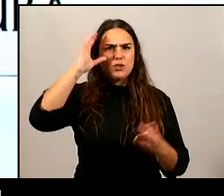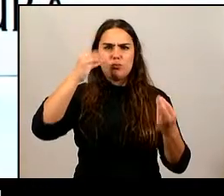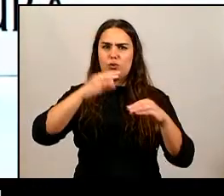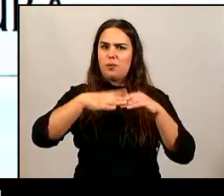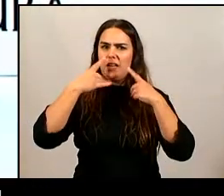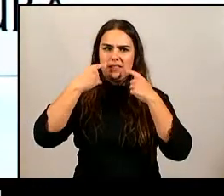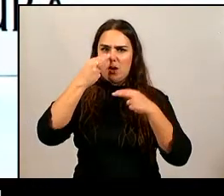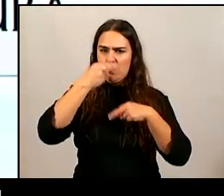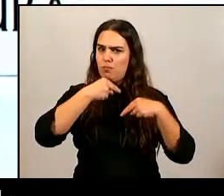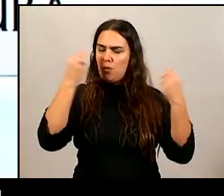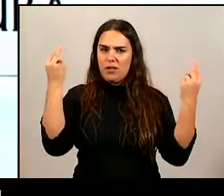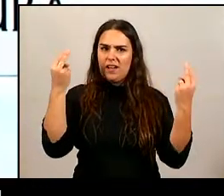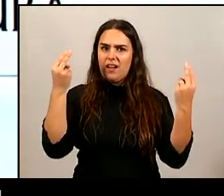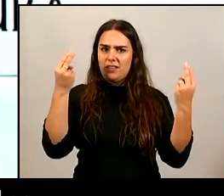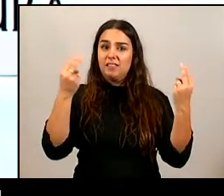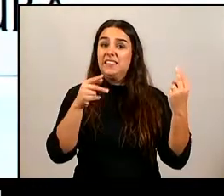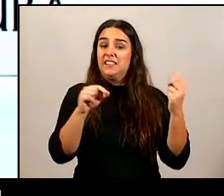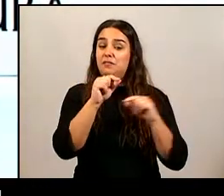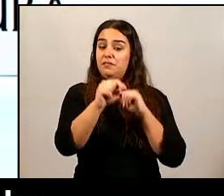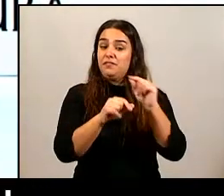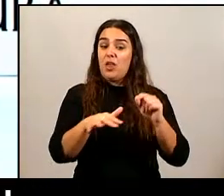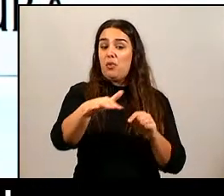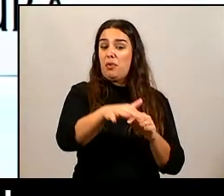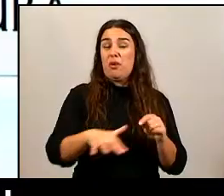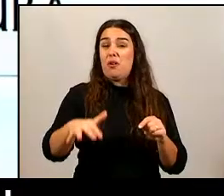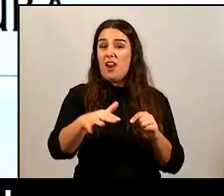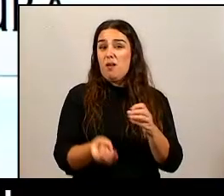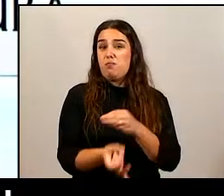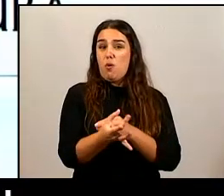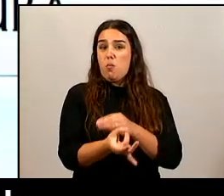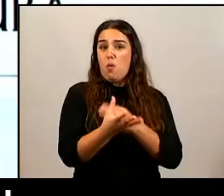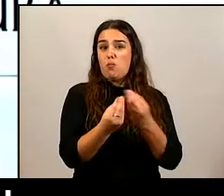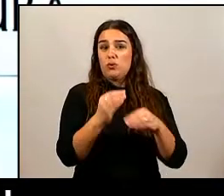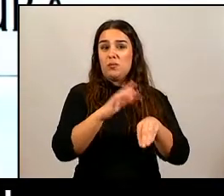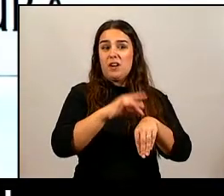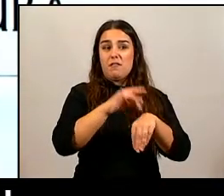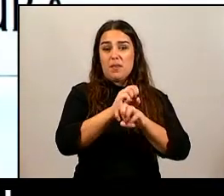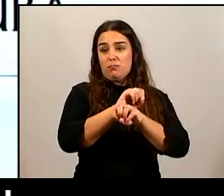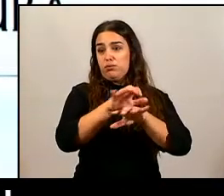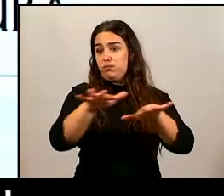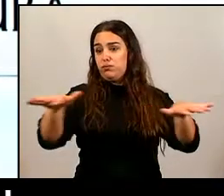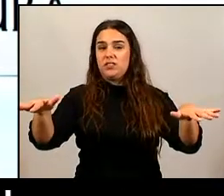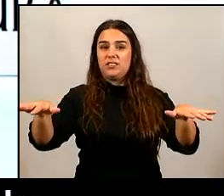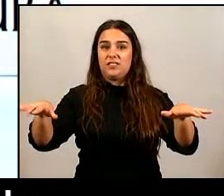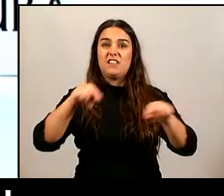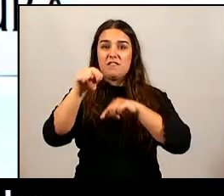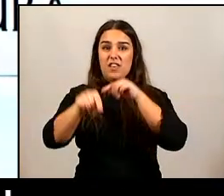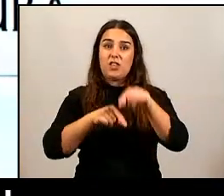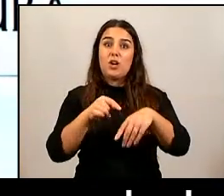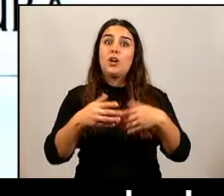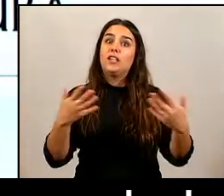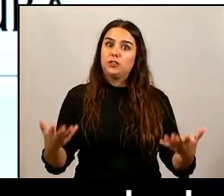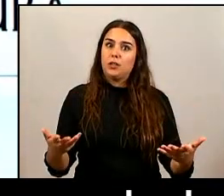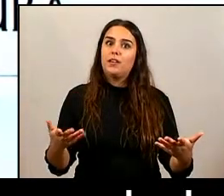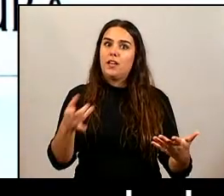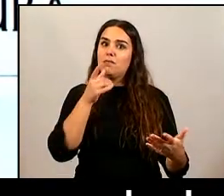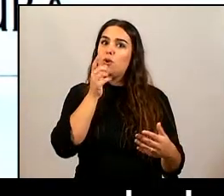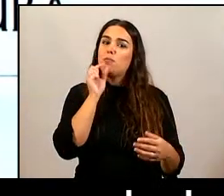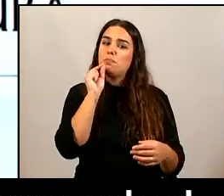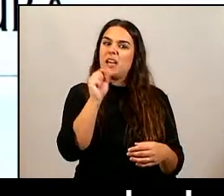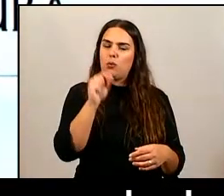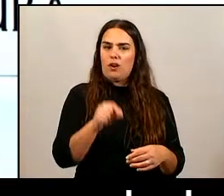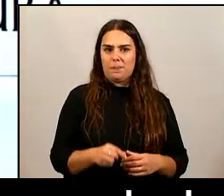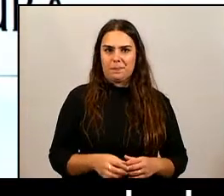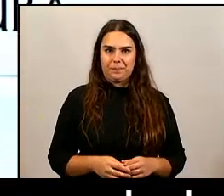pública que supone la existencia de zonas propensas a transmitir esta enfermedad infecciosa mediante la picadura del mosquito. De